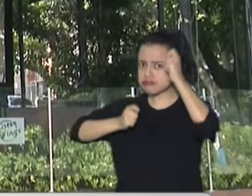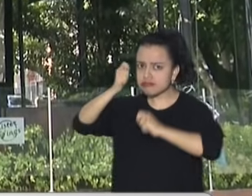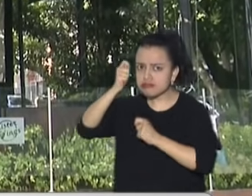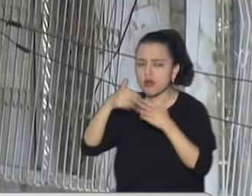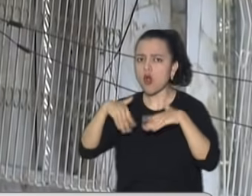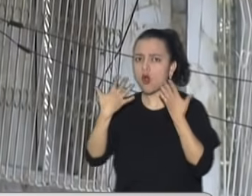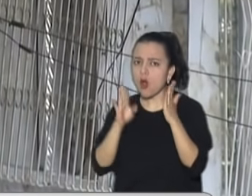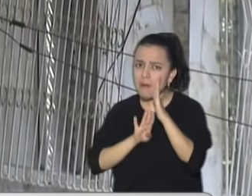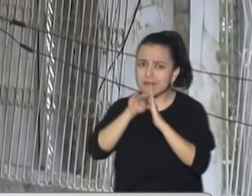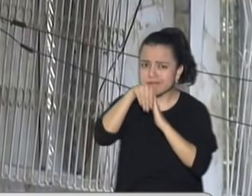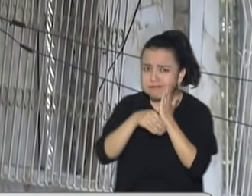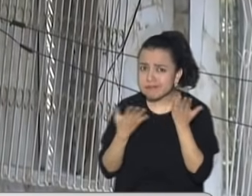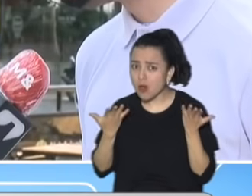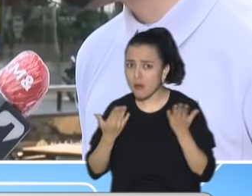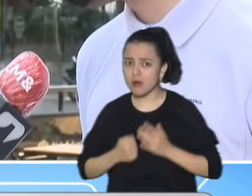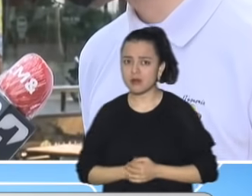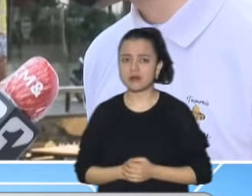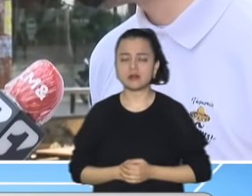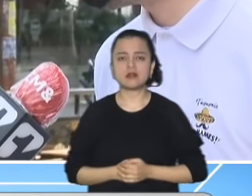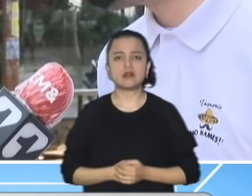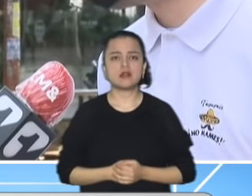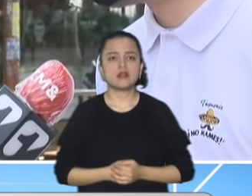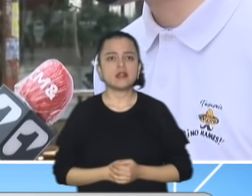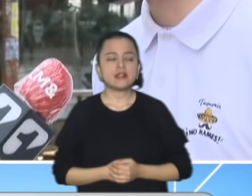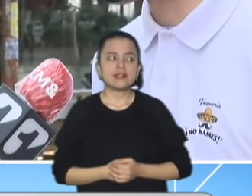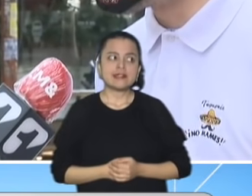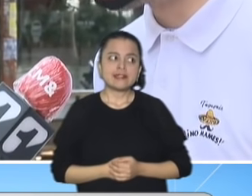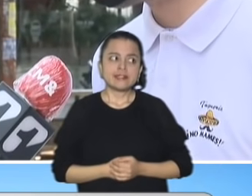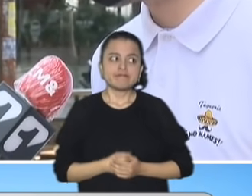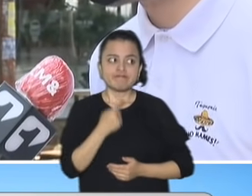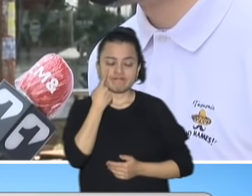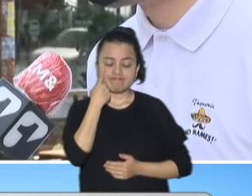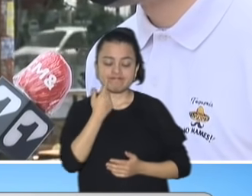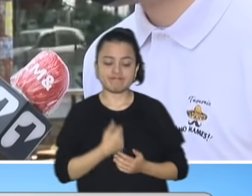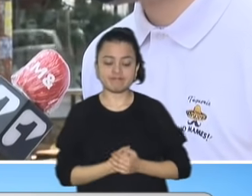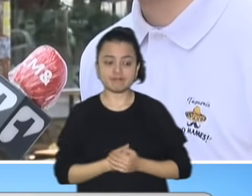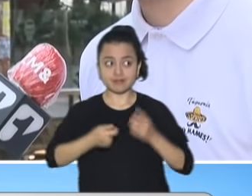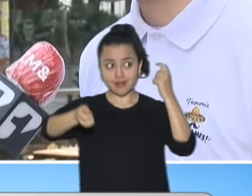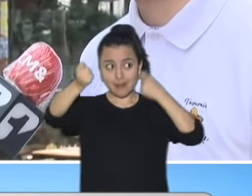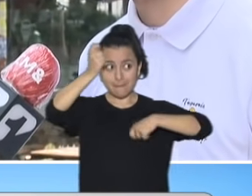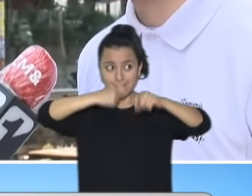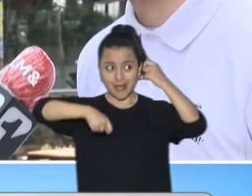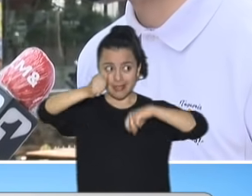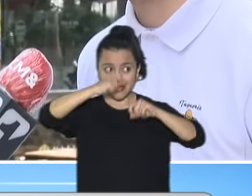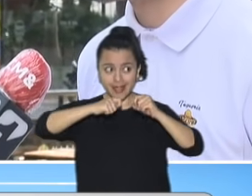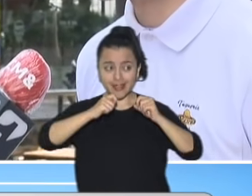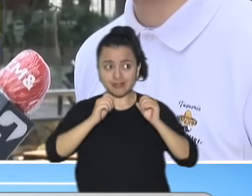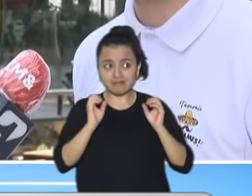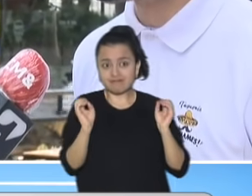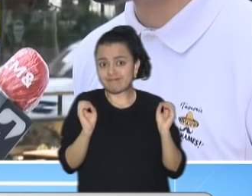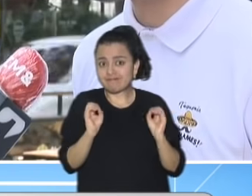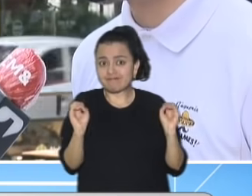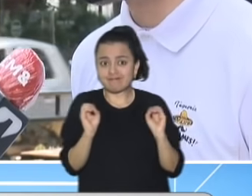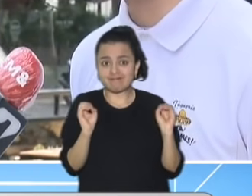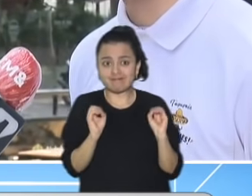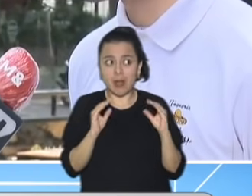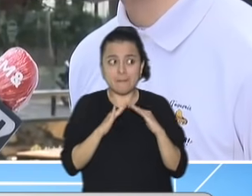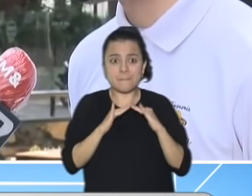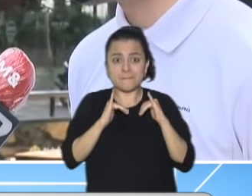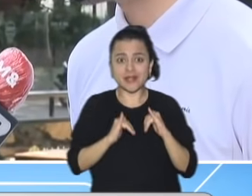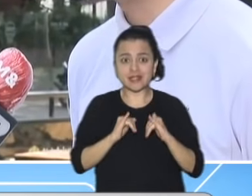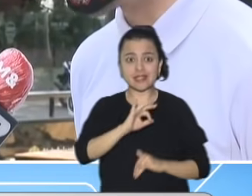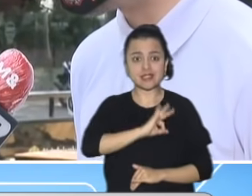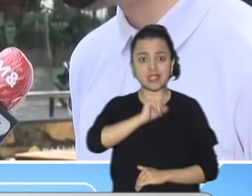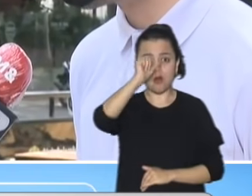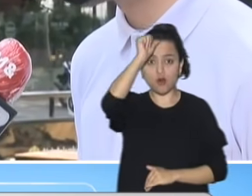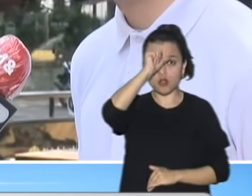su empleo? Pues mira, esto nos afecta en nuestras ventas. Eso de cerrar, que hemos estado estos 3 últimos fines de